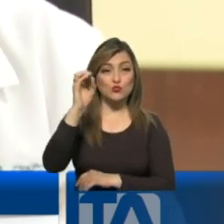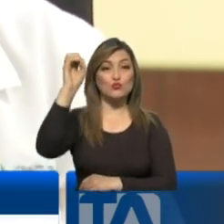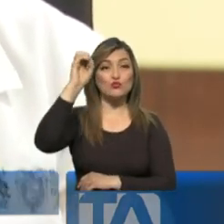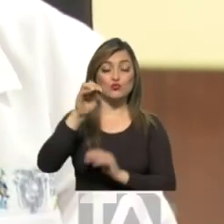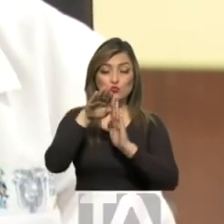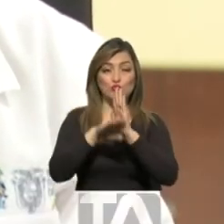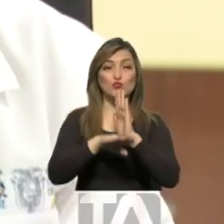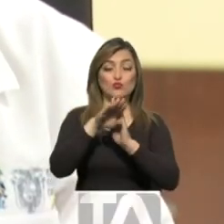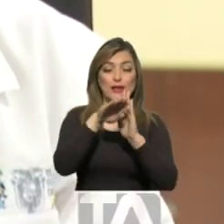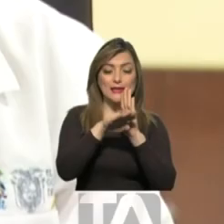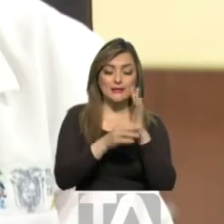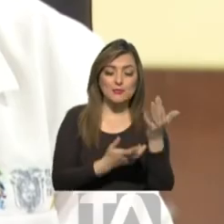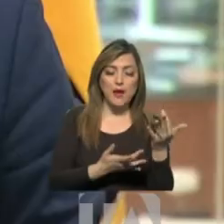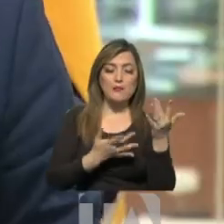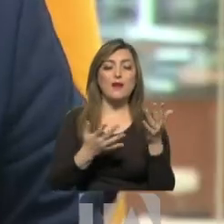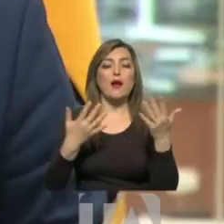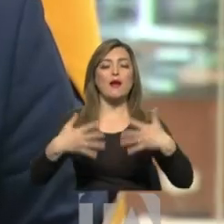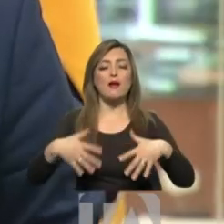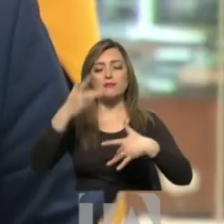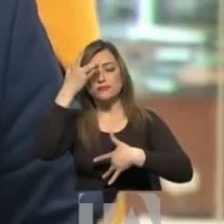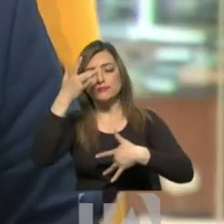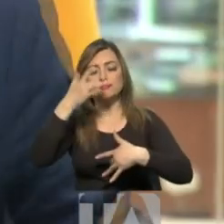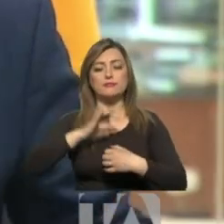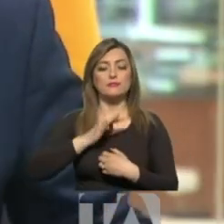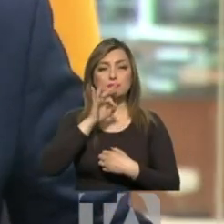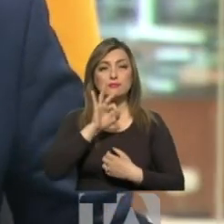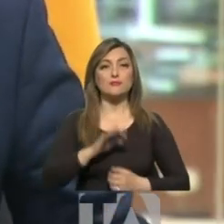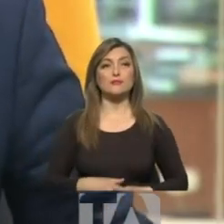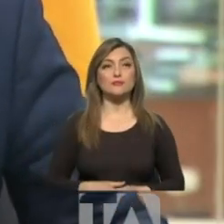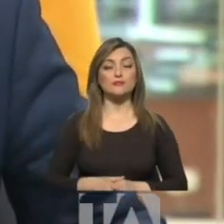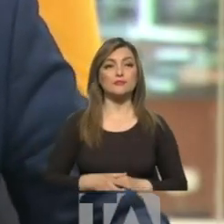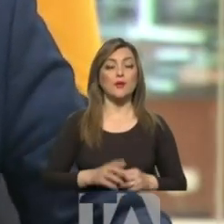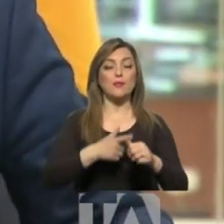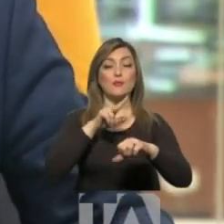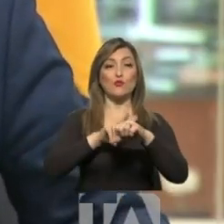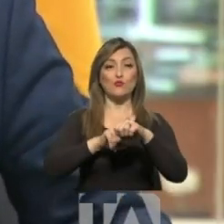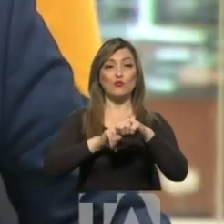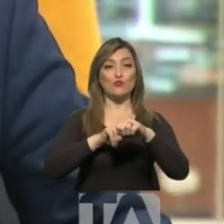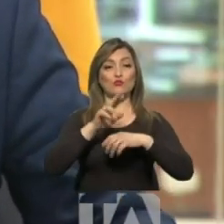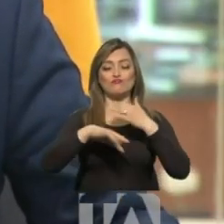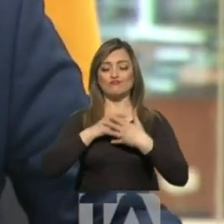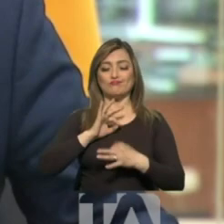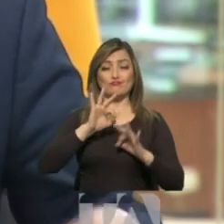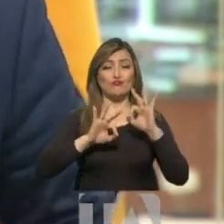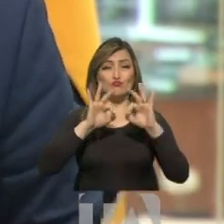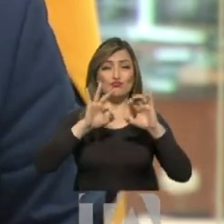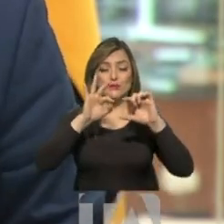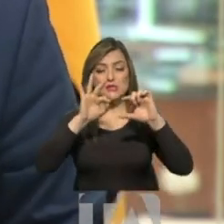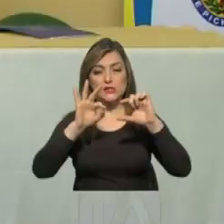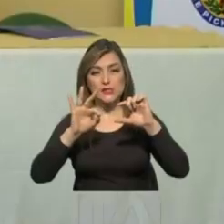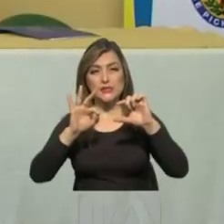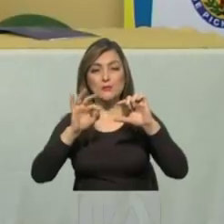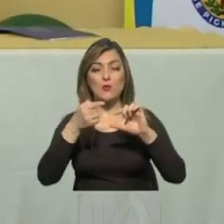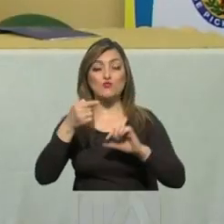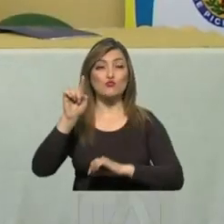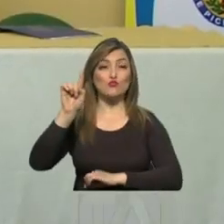54.55% en listas de espera en cuidados intensivos. La tasa de reproducción es la primera vez durante toda la pandemia se encuentra en verde, es decir, bajo